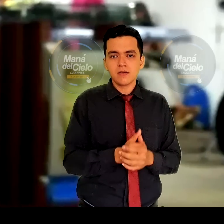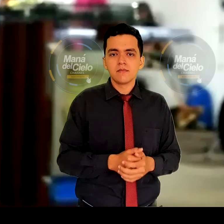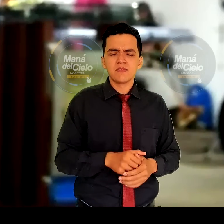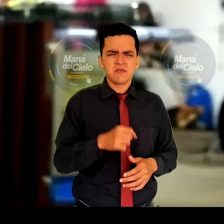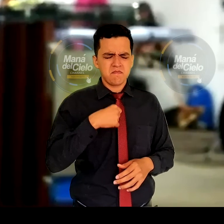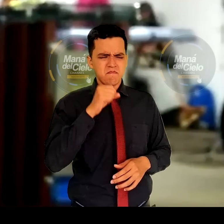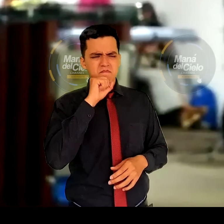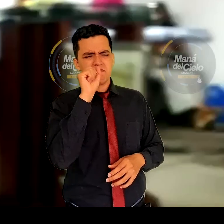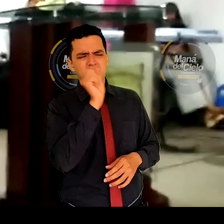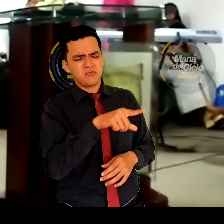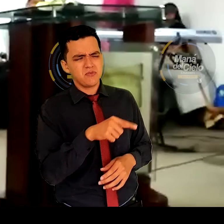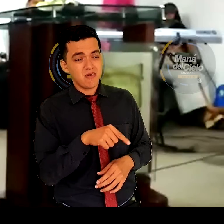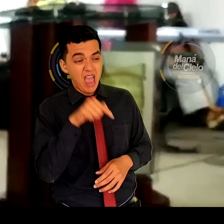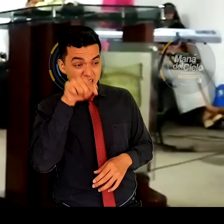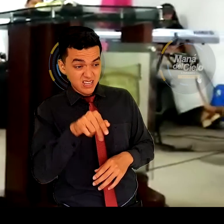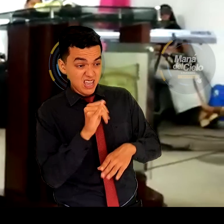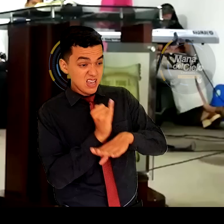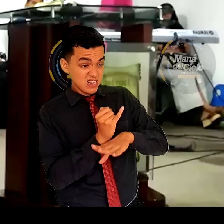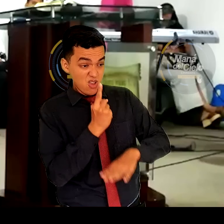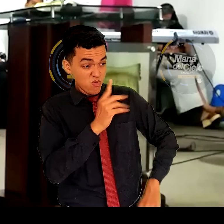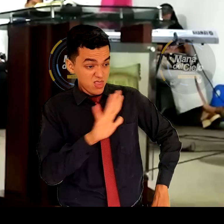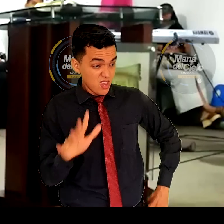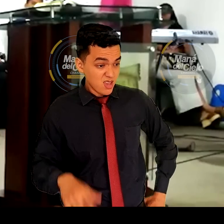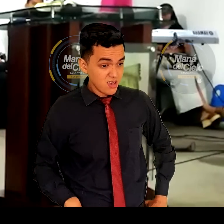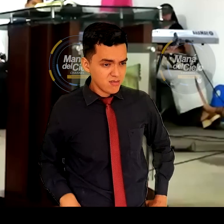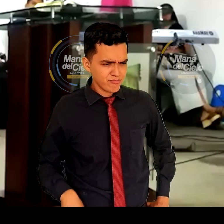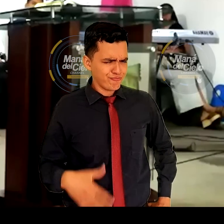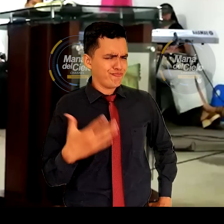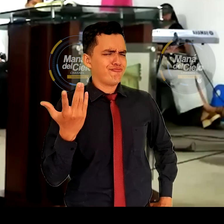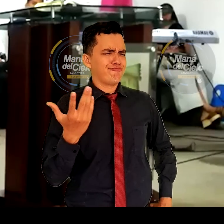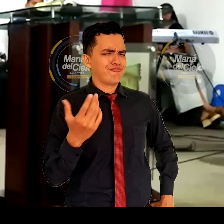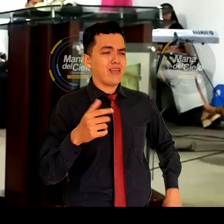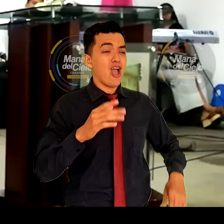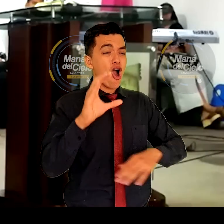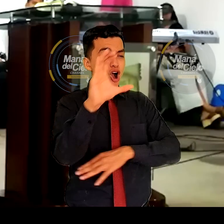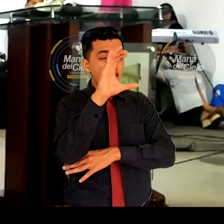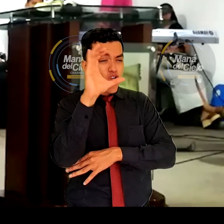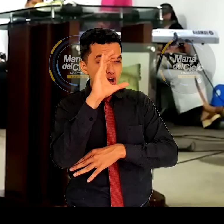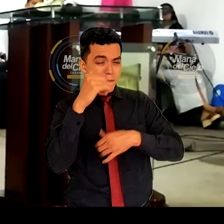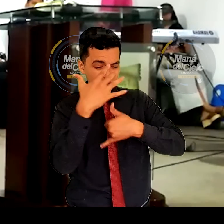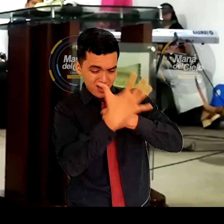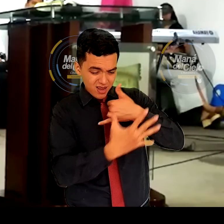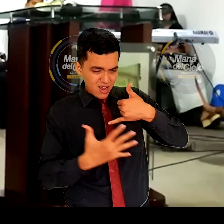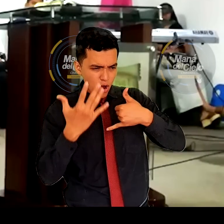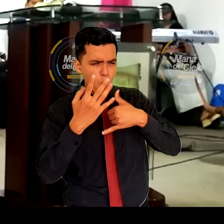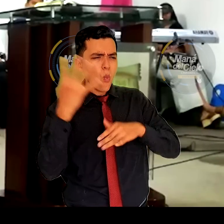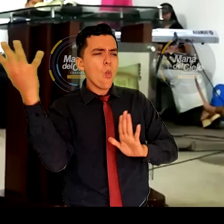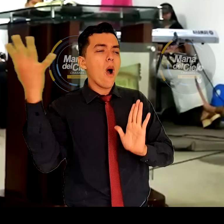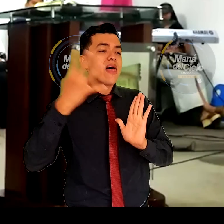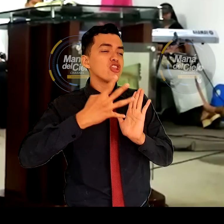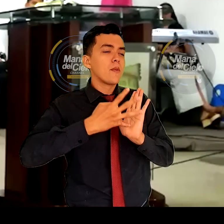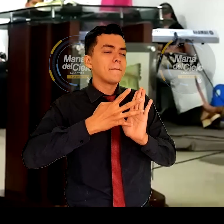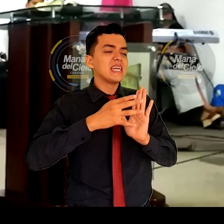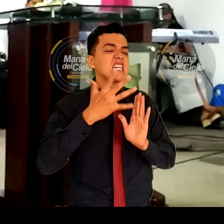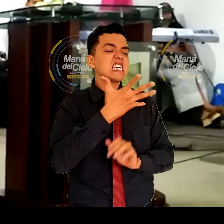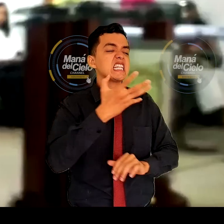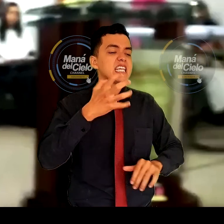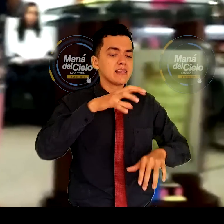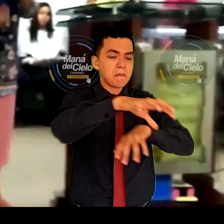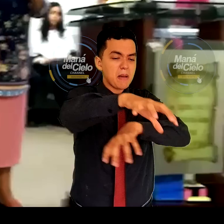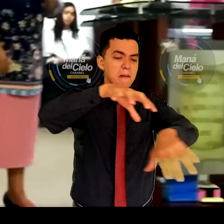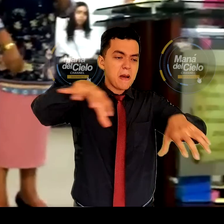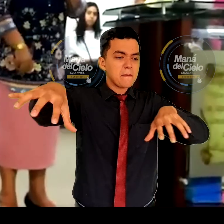está esta sola iglesia? Déjame decirte que si son 4.500 iglesias, ¿cómo no va a haber en